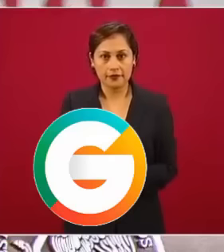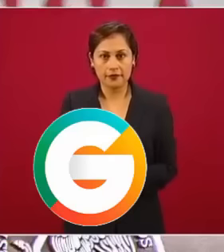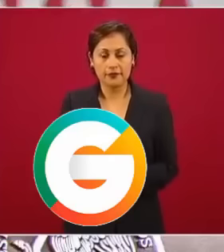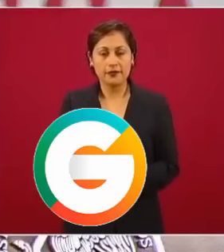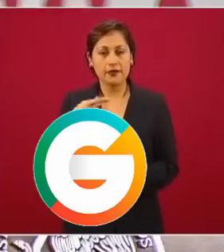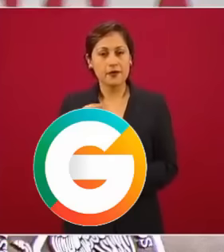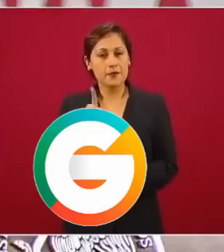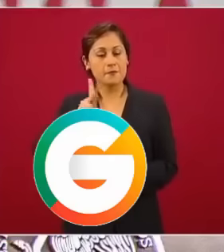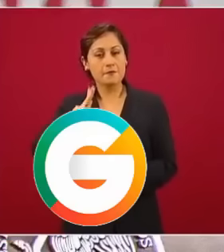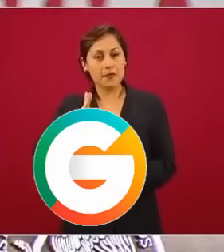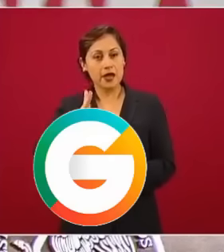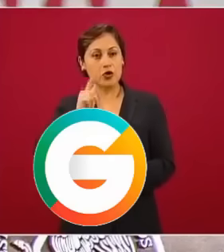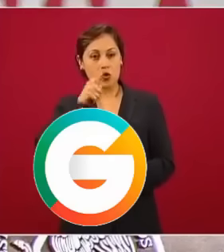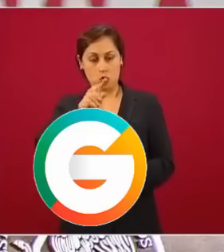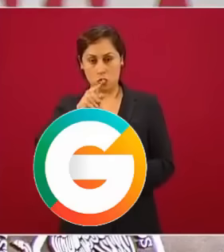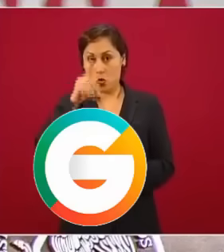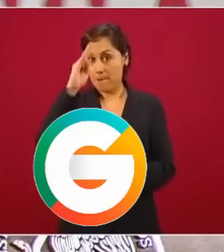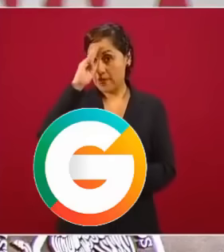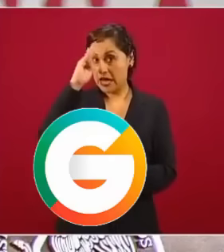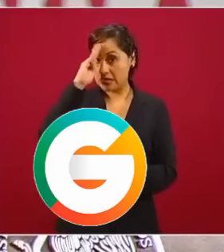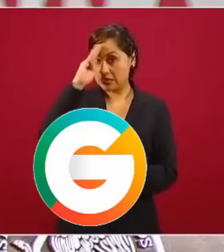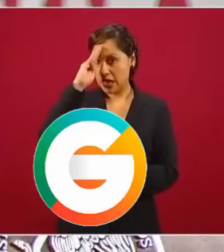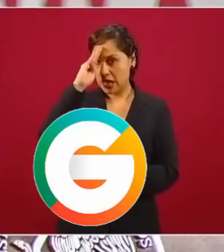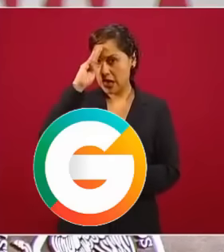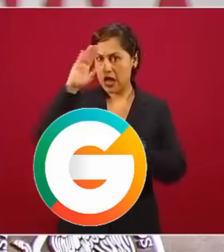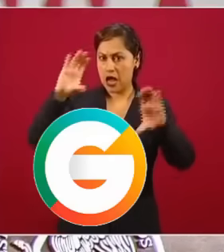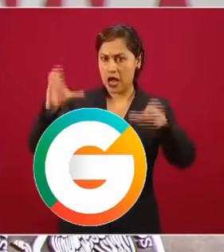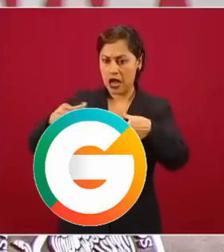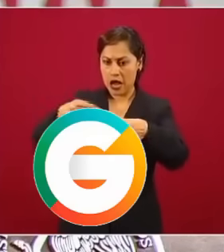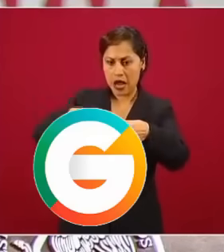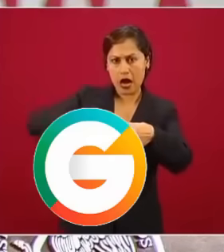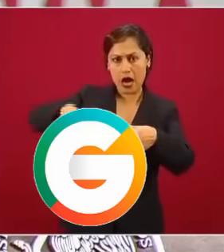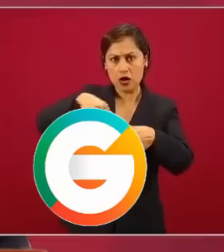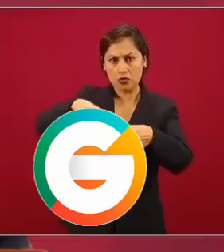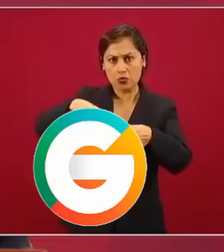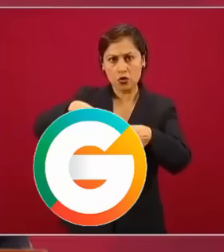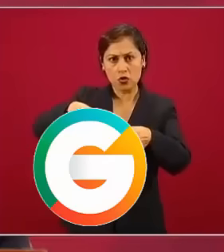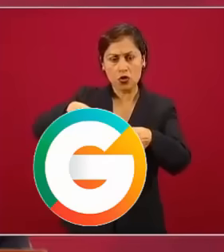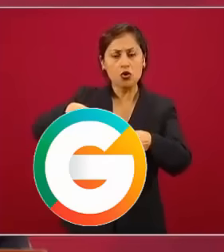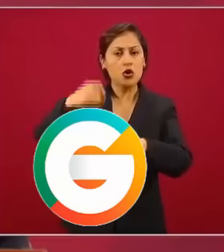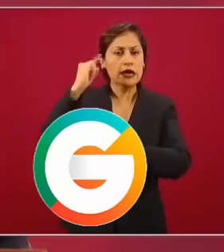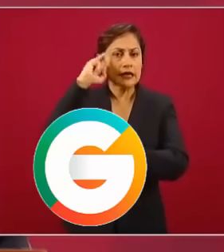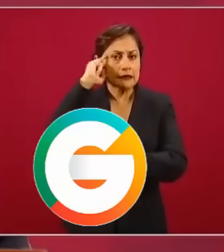Pero si los pueblos originarios son cultura,